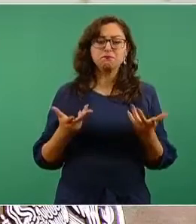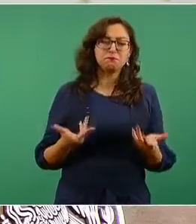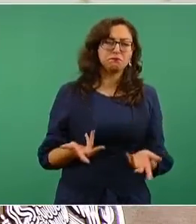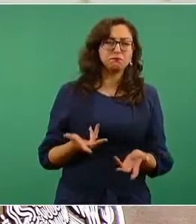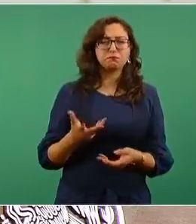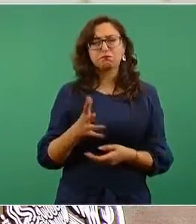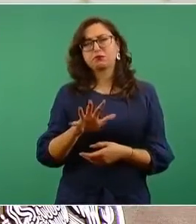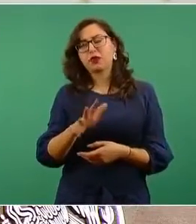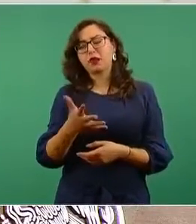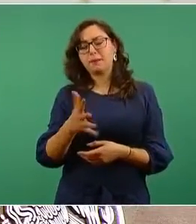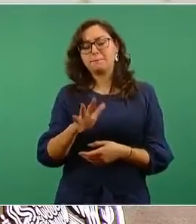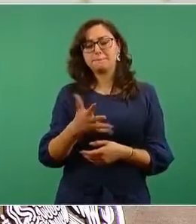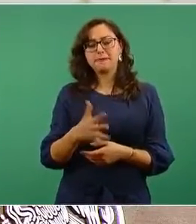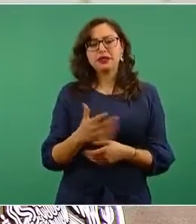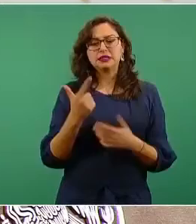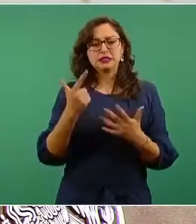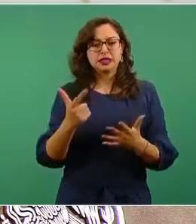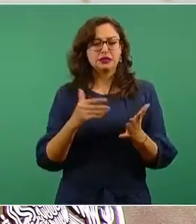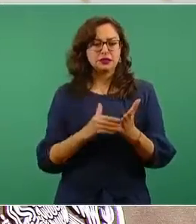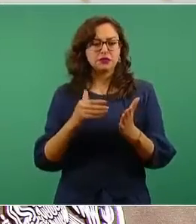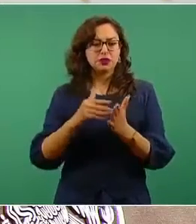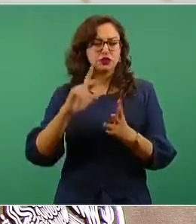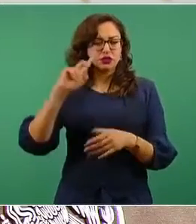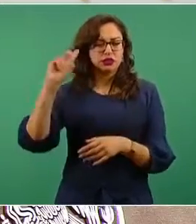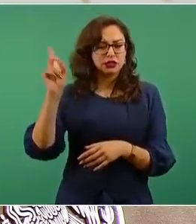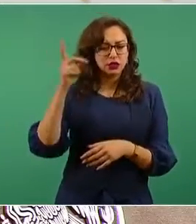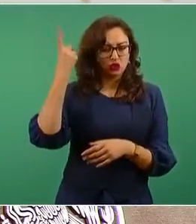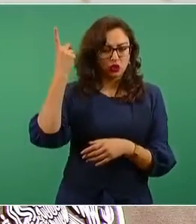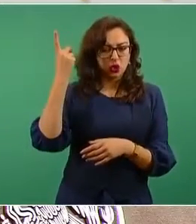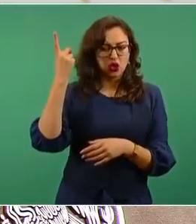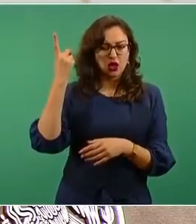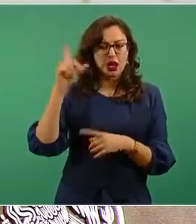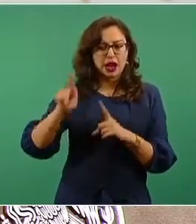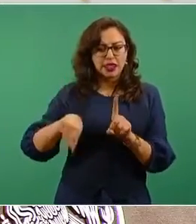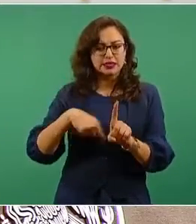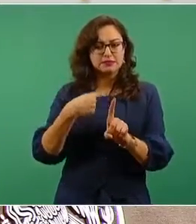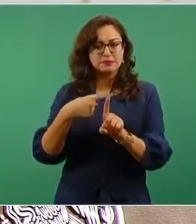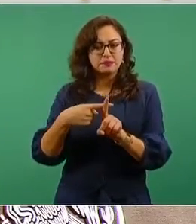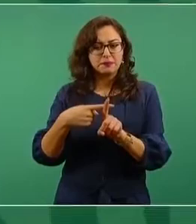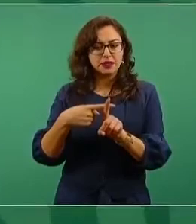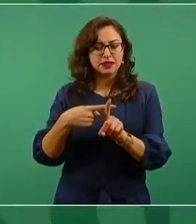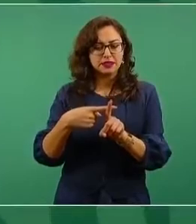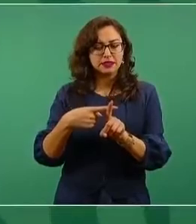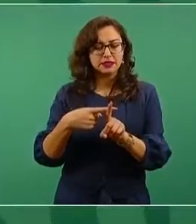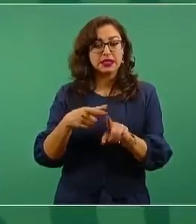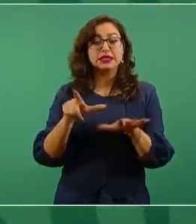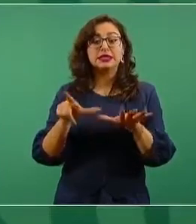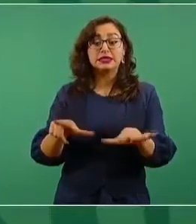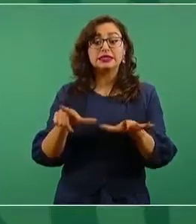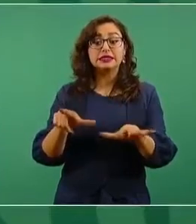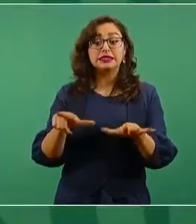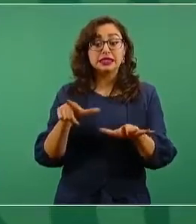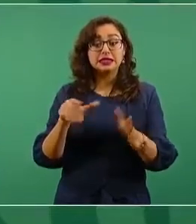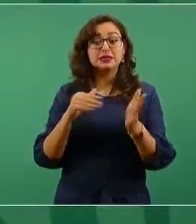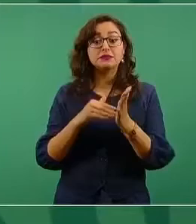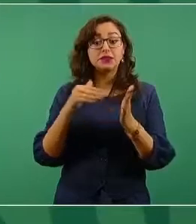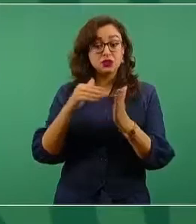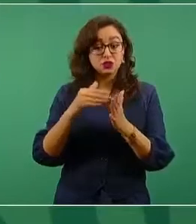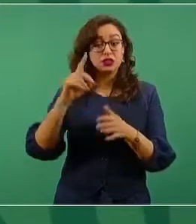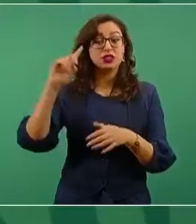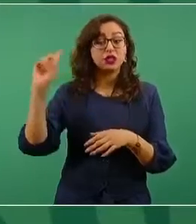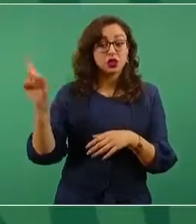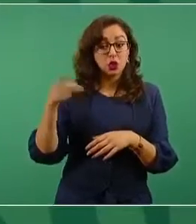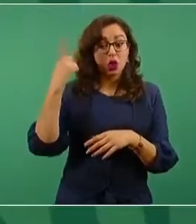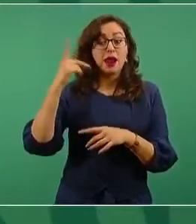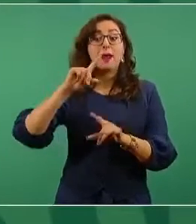alrededor de $7 millones, más $17 millones, más